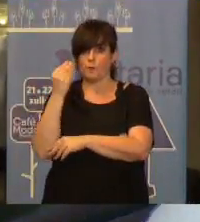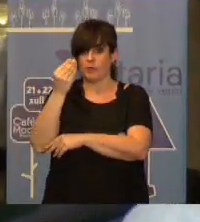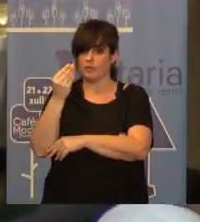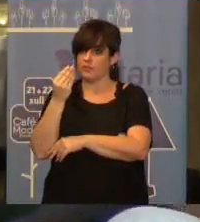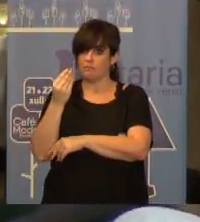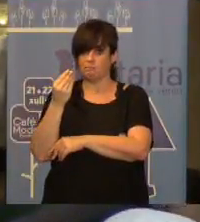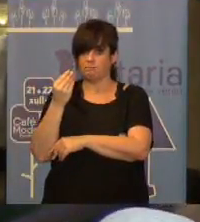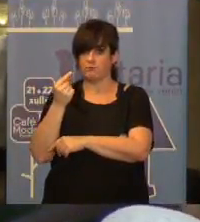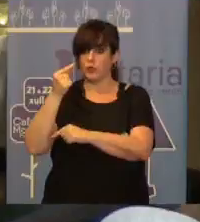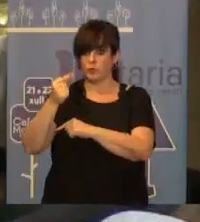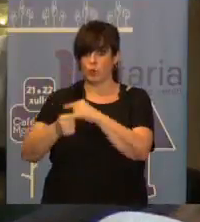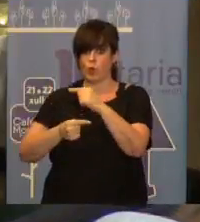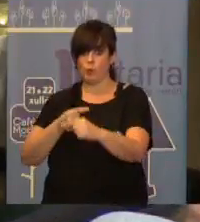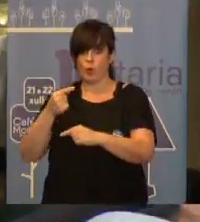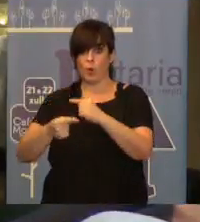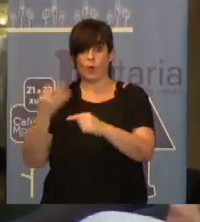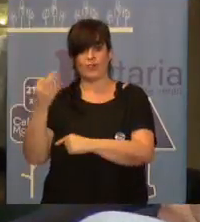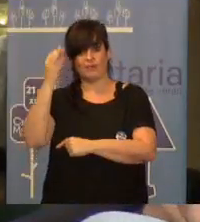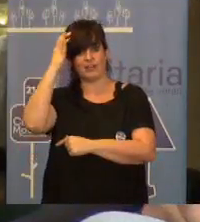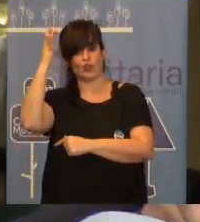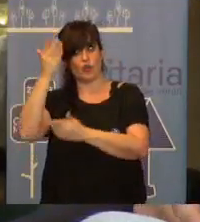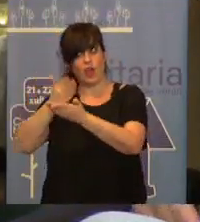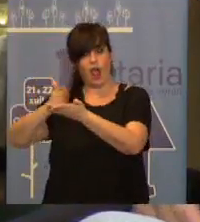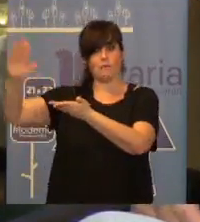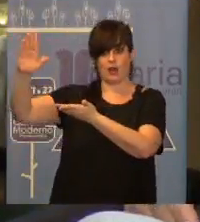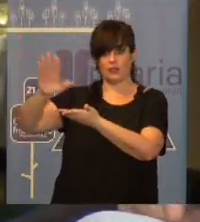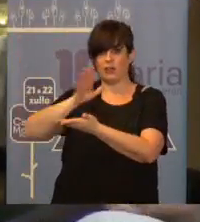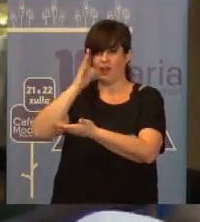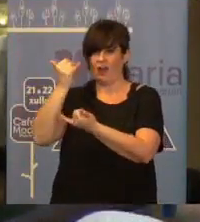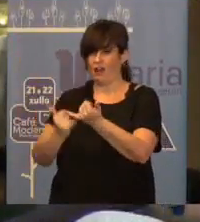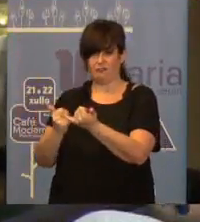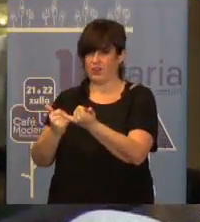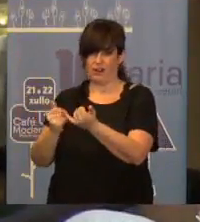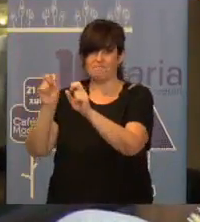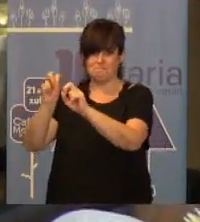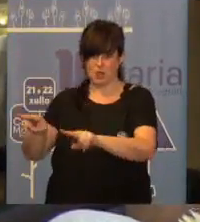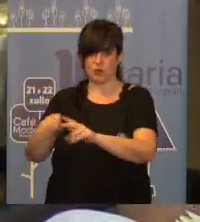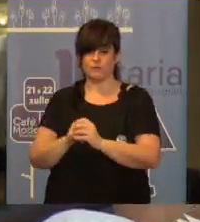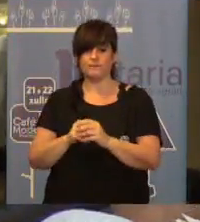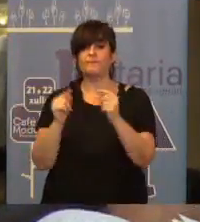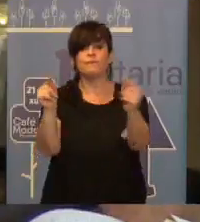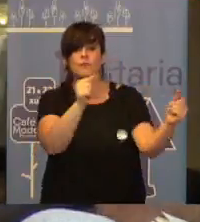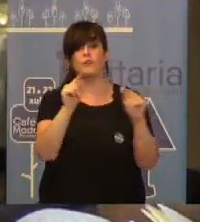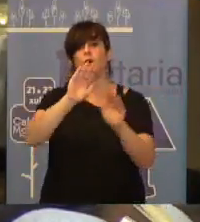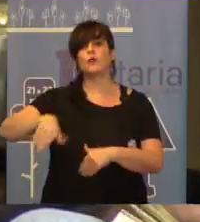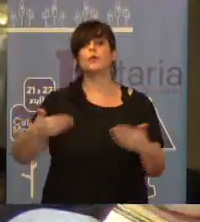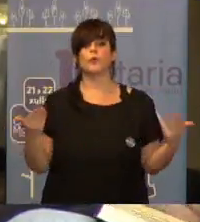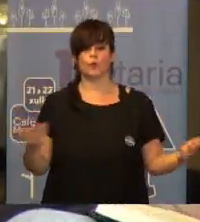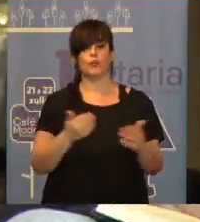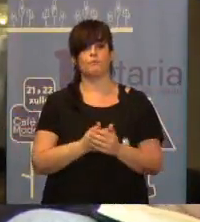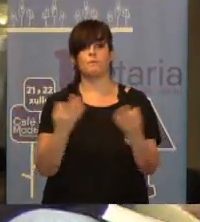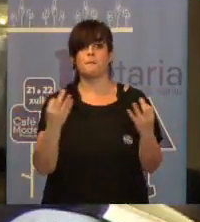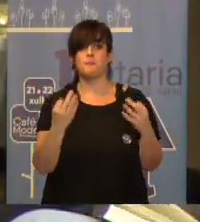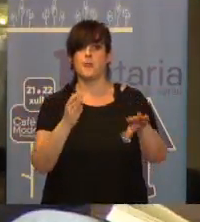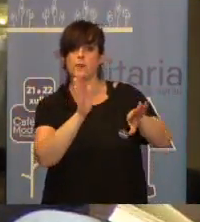máis das fontes ideolóxicas, que eso son o lastre, non? Bueno, normalmente o debate ao final se sitúa entre hai que ser